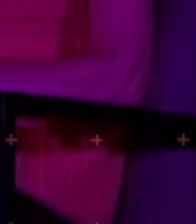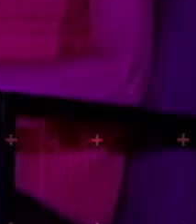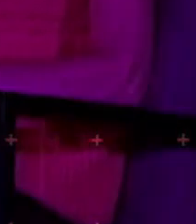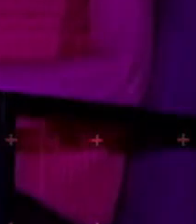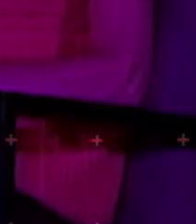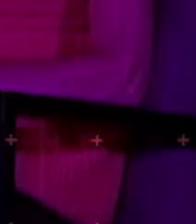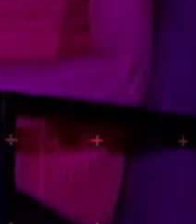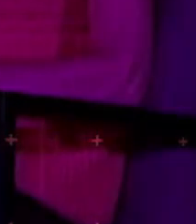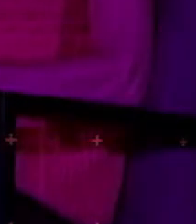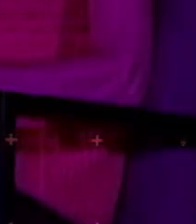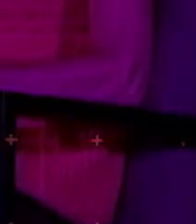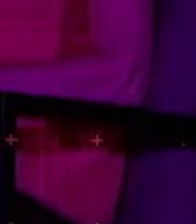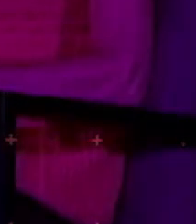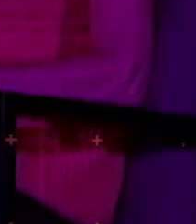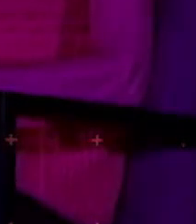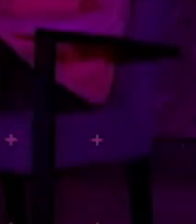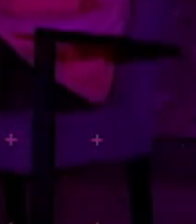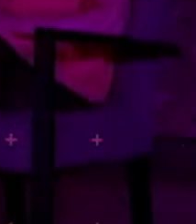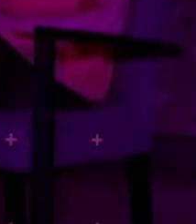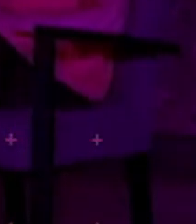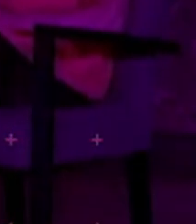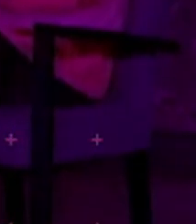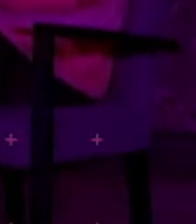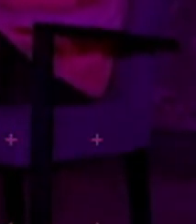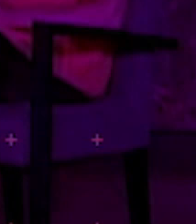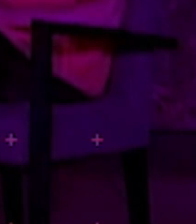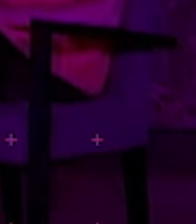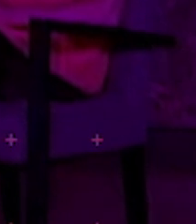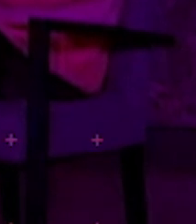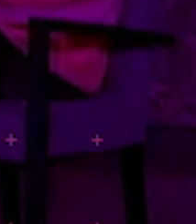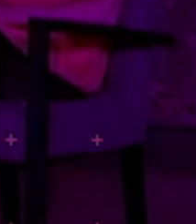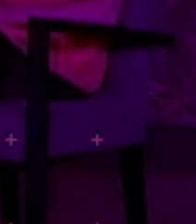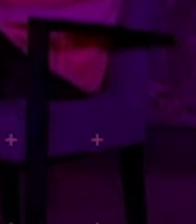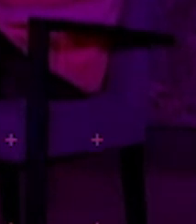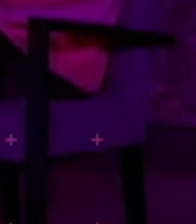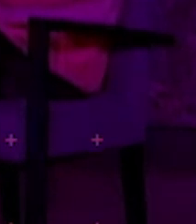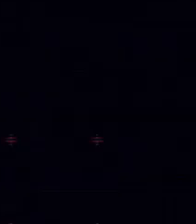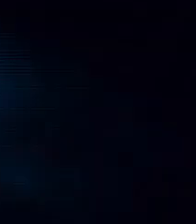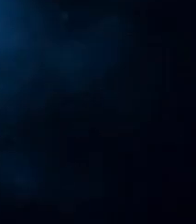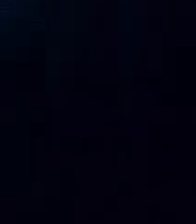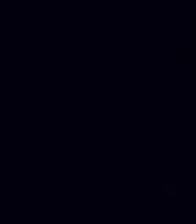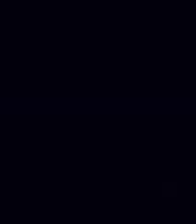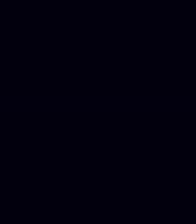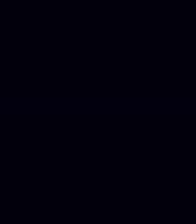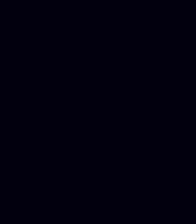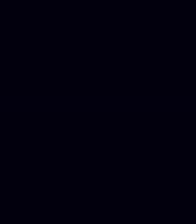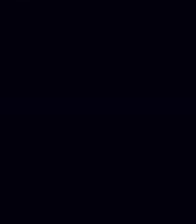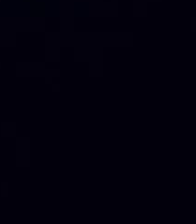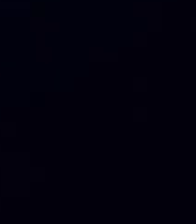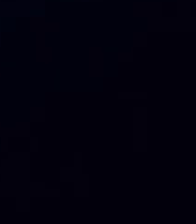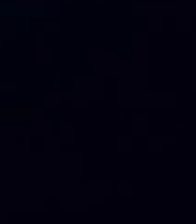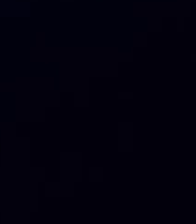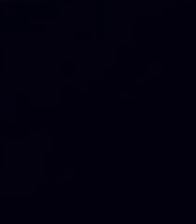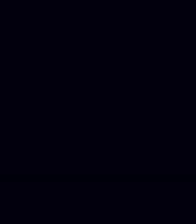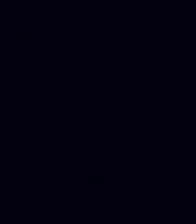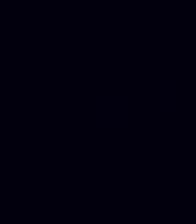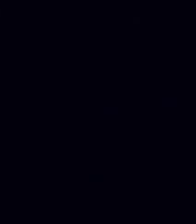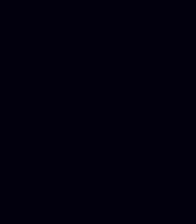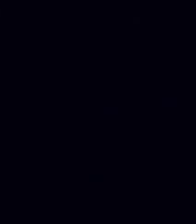el viernes 14 de mayo a las 4 de la tarde, aquí en 13, Costa Rica Televisión.